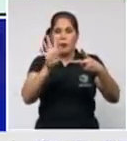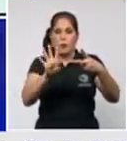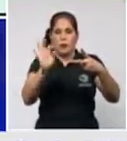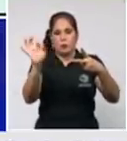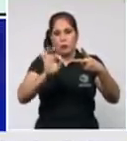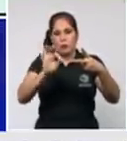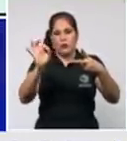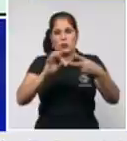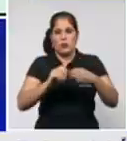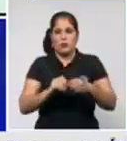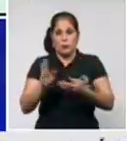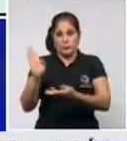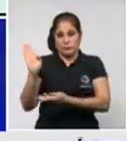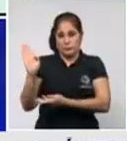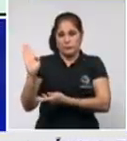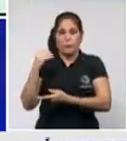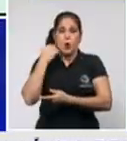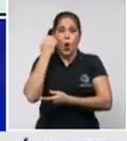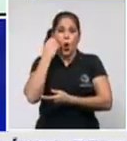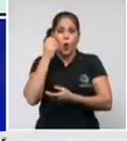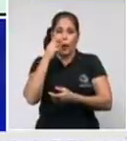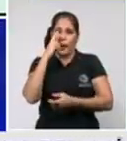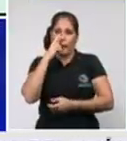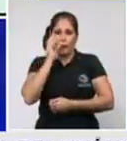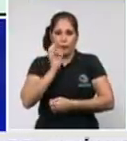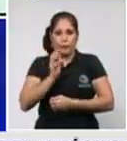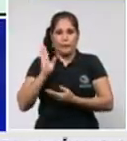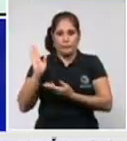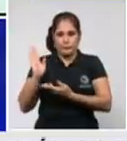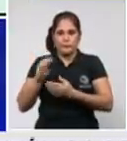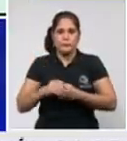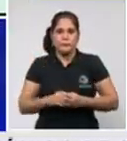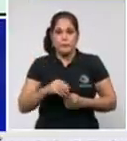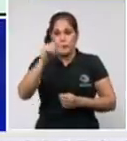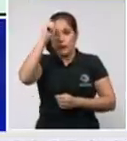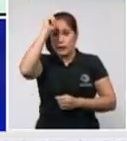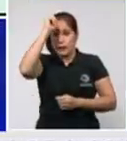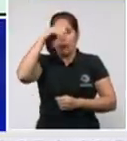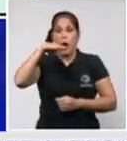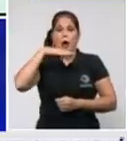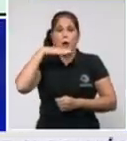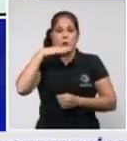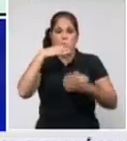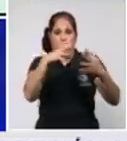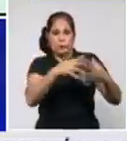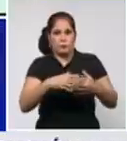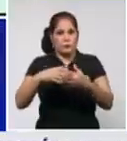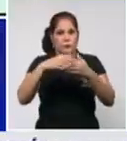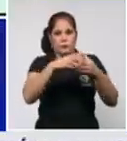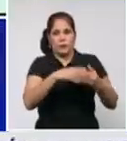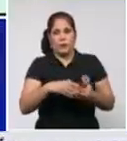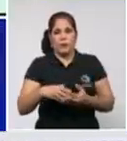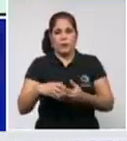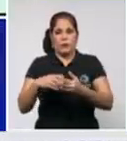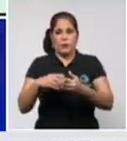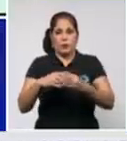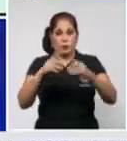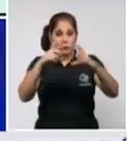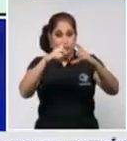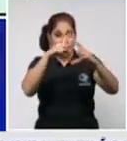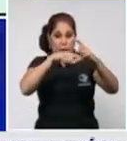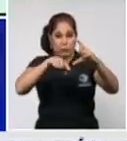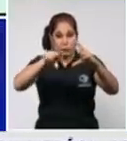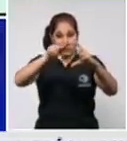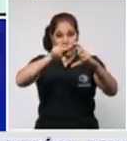18,4%, es la que está en negro. Esa es la India, en azul Estados Unidos, y después